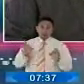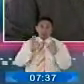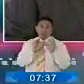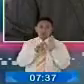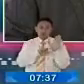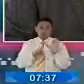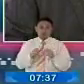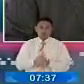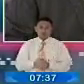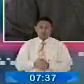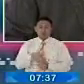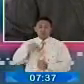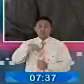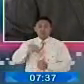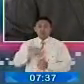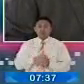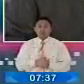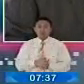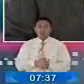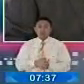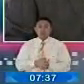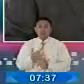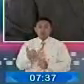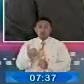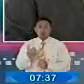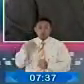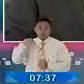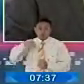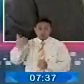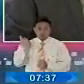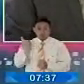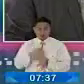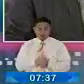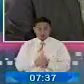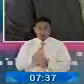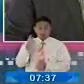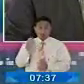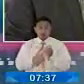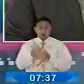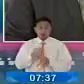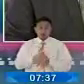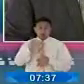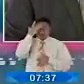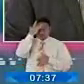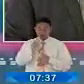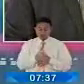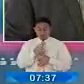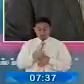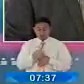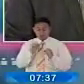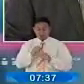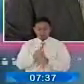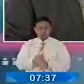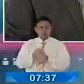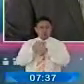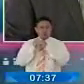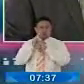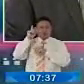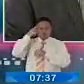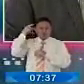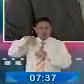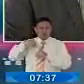sector privado, porque del momento, como tenemos ahorita, y agravado por una situación de pandemia que nos obliga como